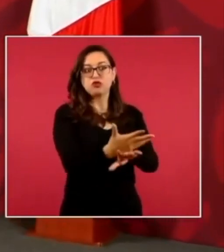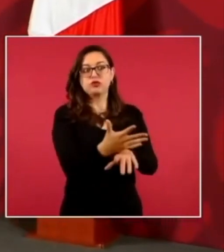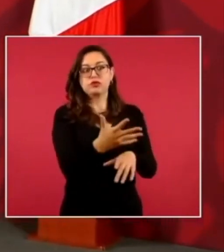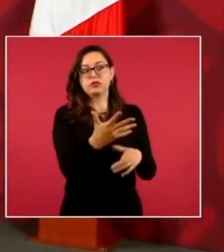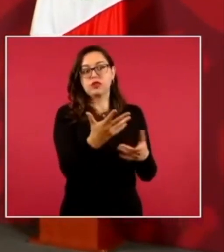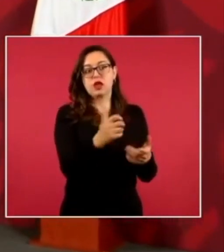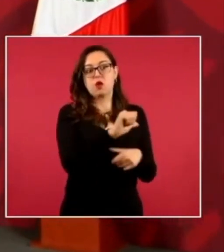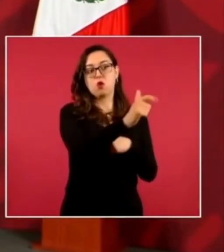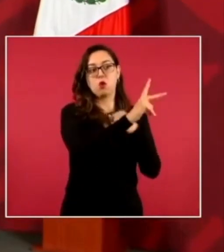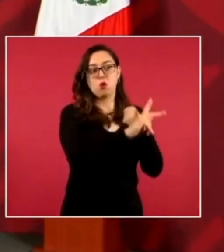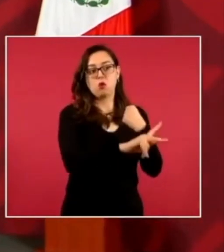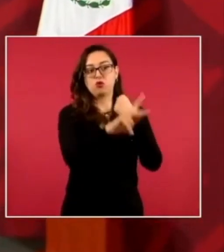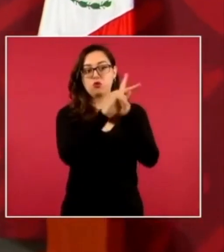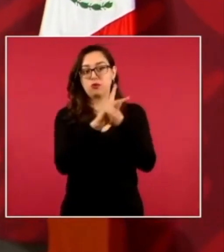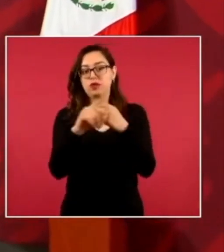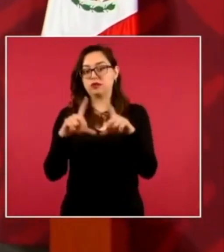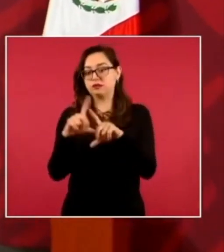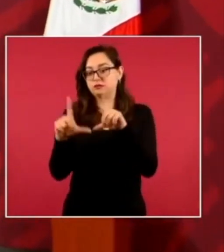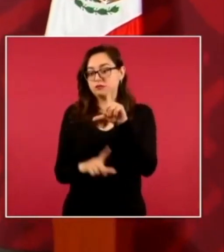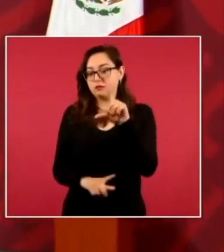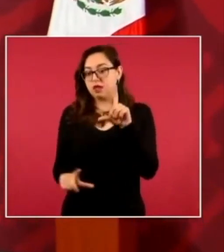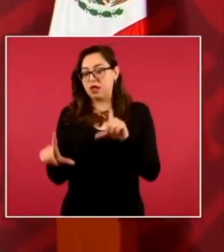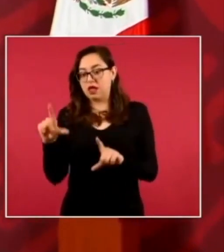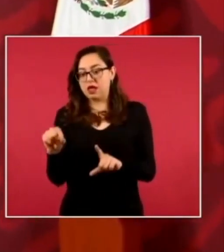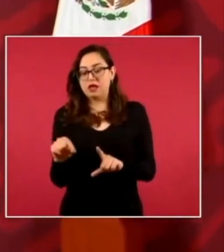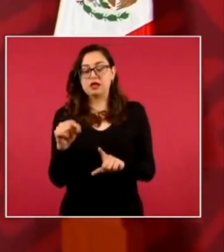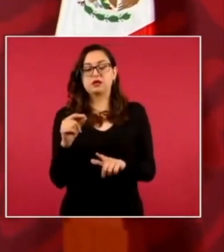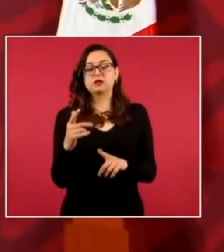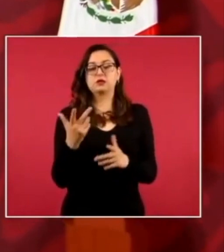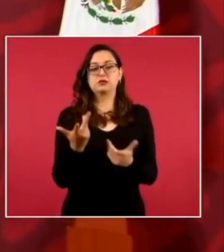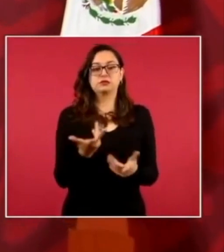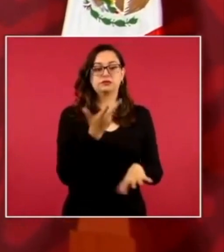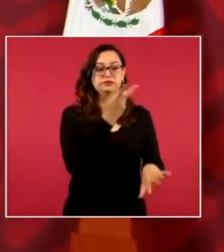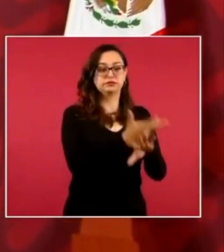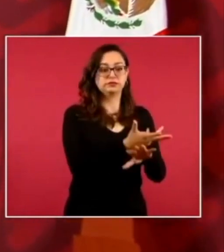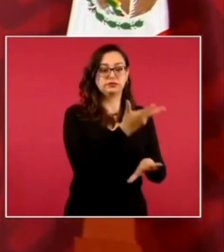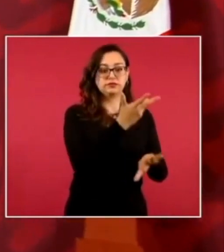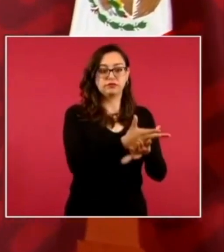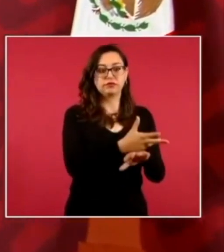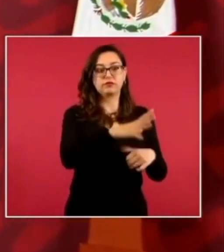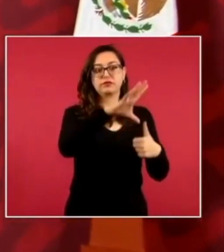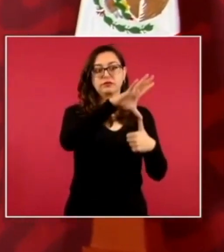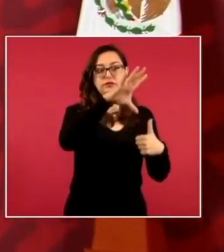aéreo mexicano y de América del Norte.